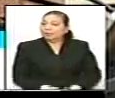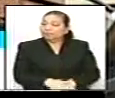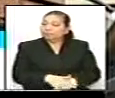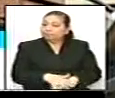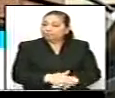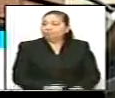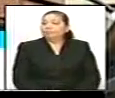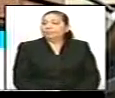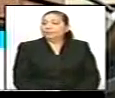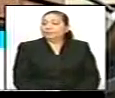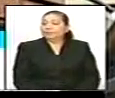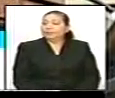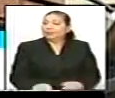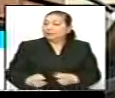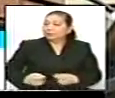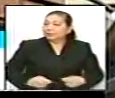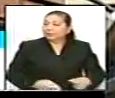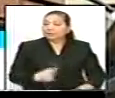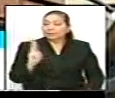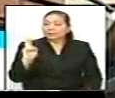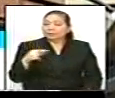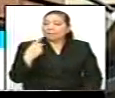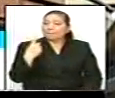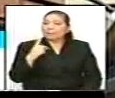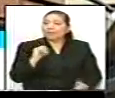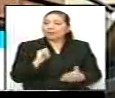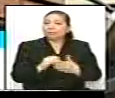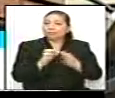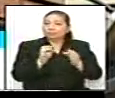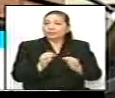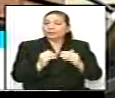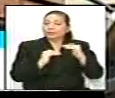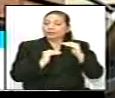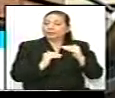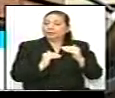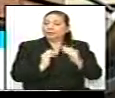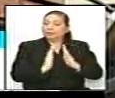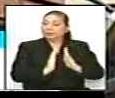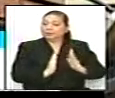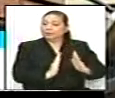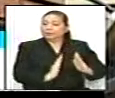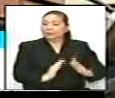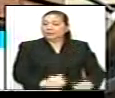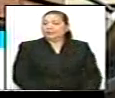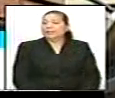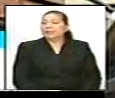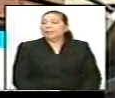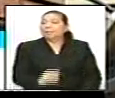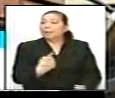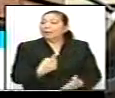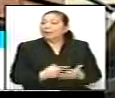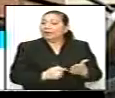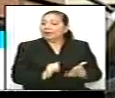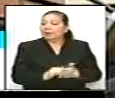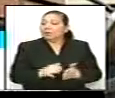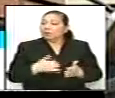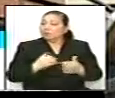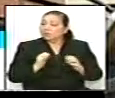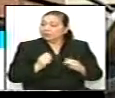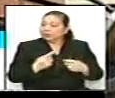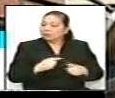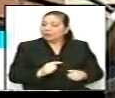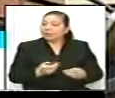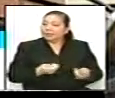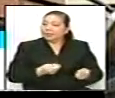administrativa de Río Rima para definir y delimitar la faja marginal, con la finalidad que nos permita a